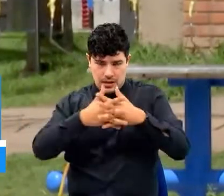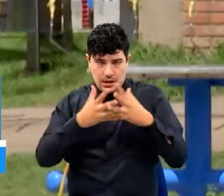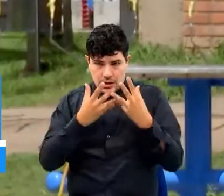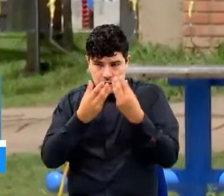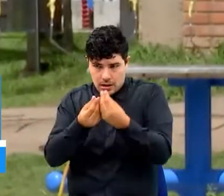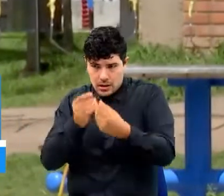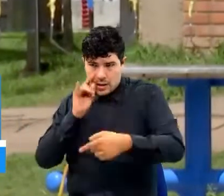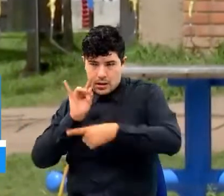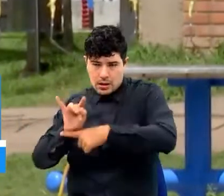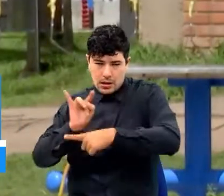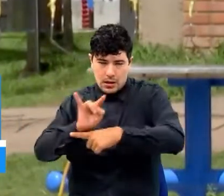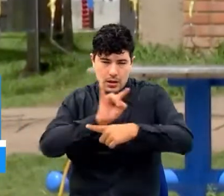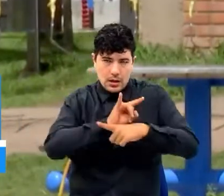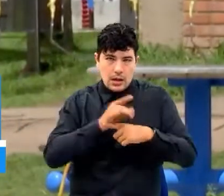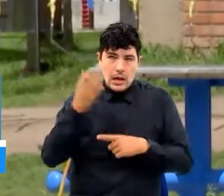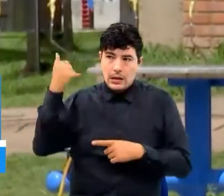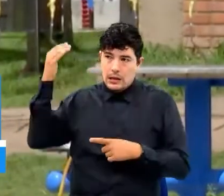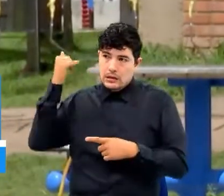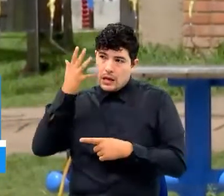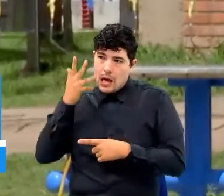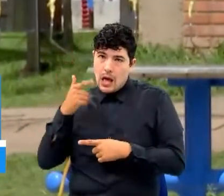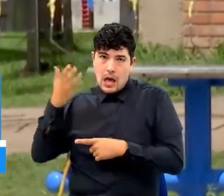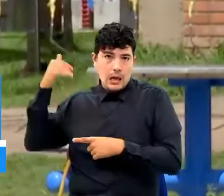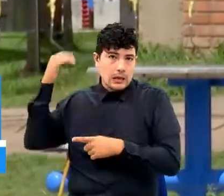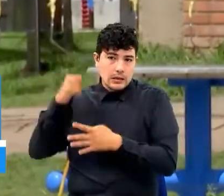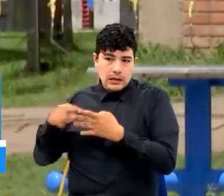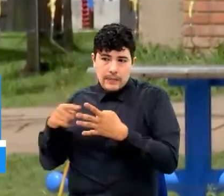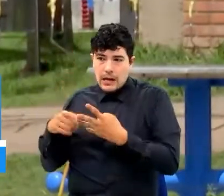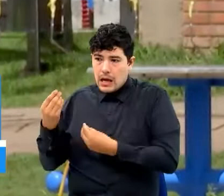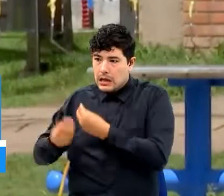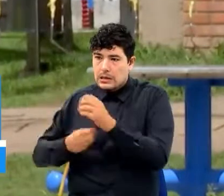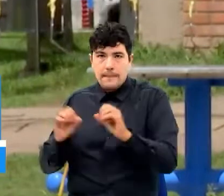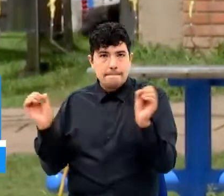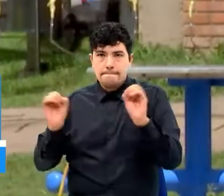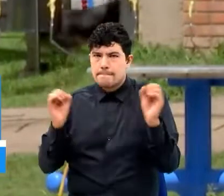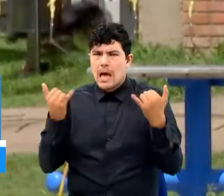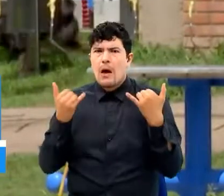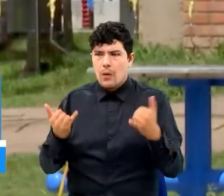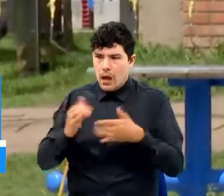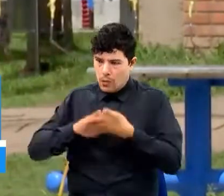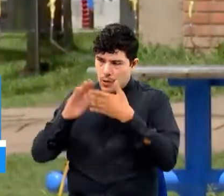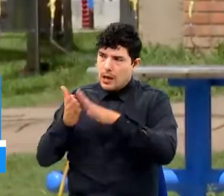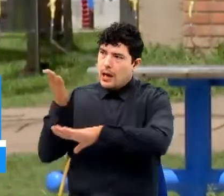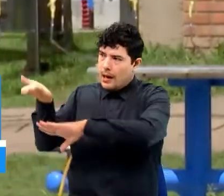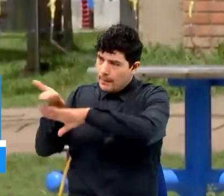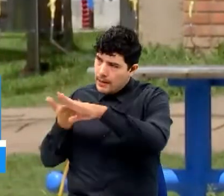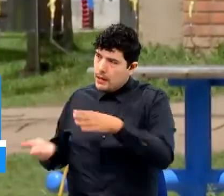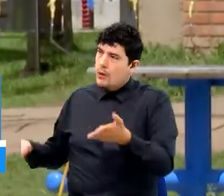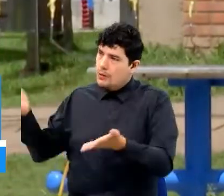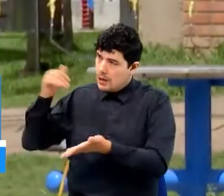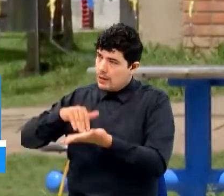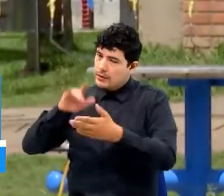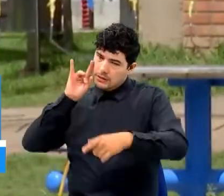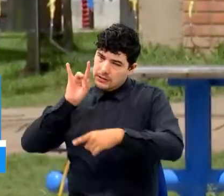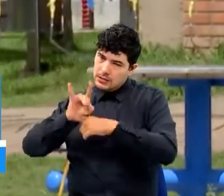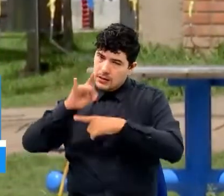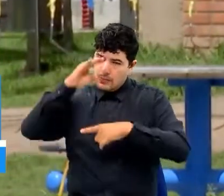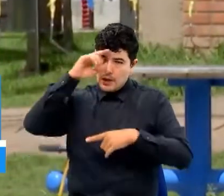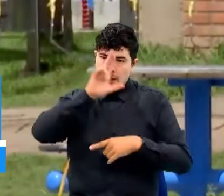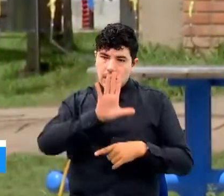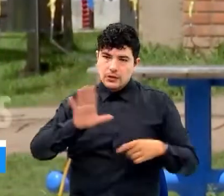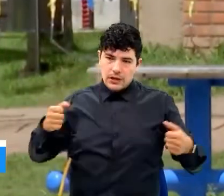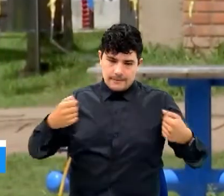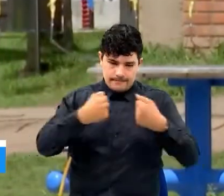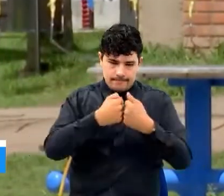trabajo que no se ha realizado en los últimos días o en las últimas semanas se necesita por parte de la comunidad para generar esa percepción